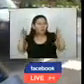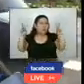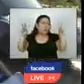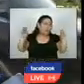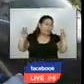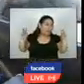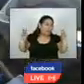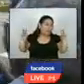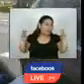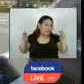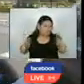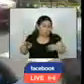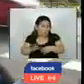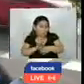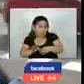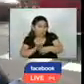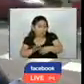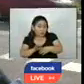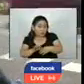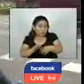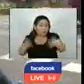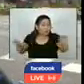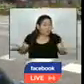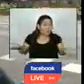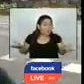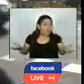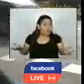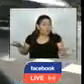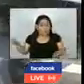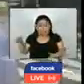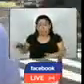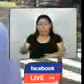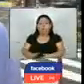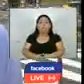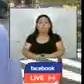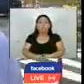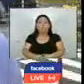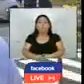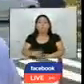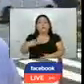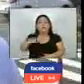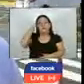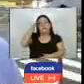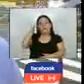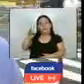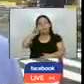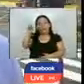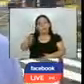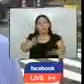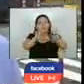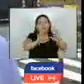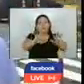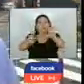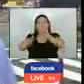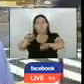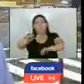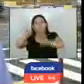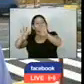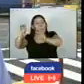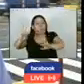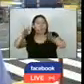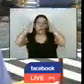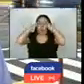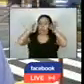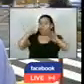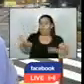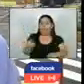caso, si va a funcionar también esa medida también. Creo de que un 99.9% de la población no conoce